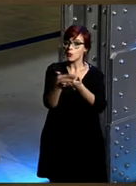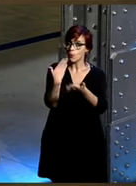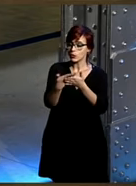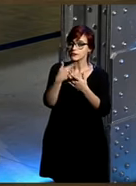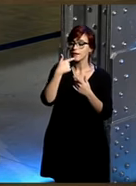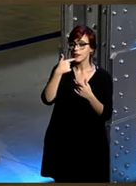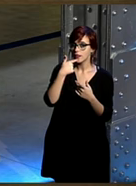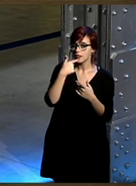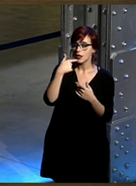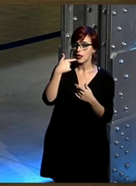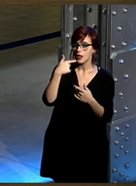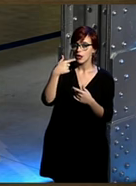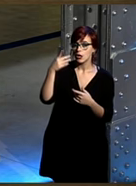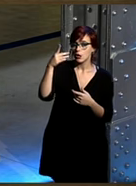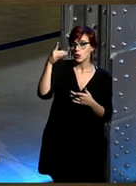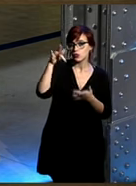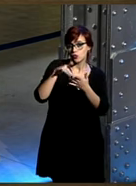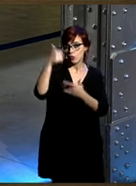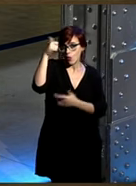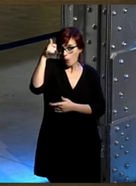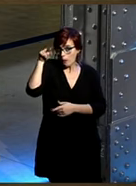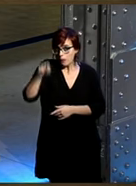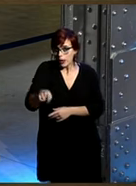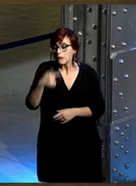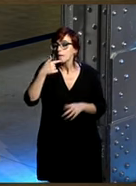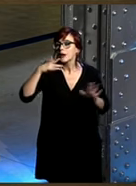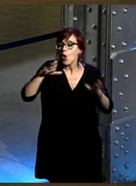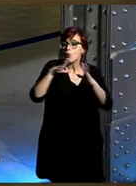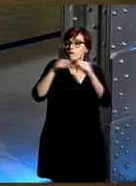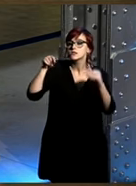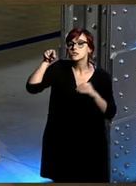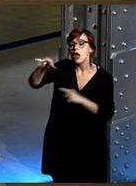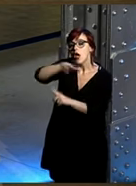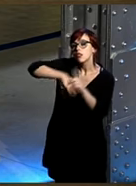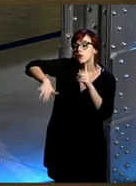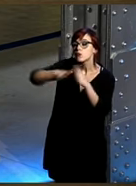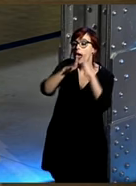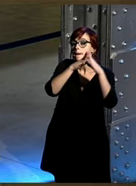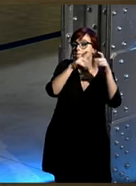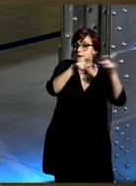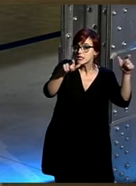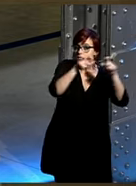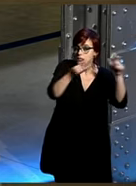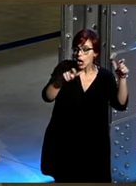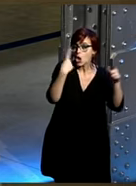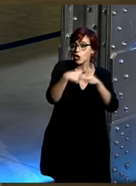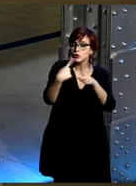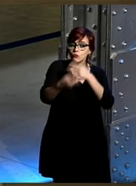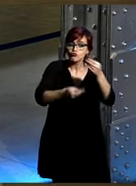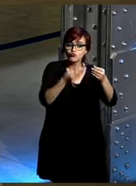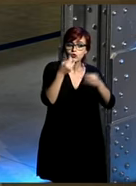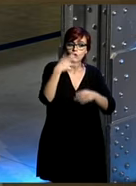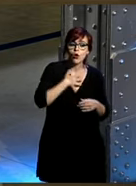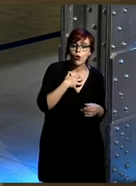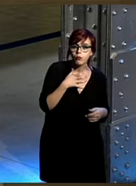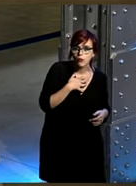la idea de McLuhan, pero lo has podido hacer en la universidad. Tal vez en una empresa no se pueden hacer muchas cosas.